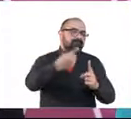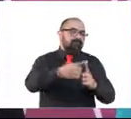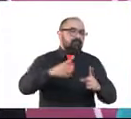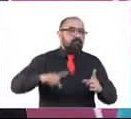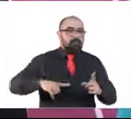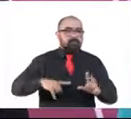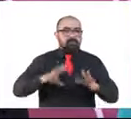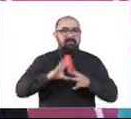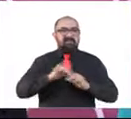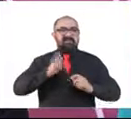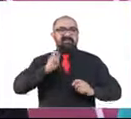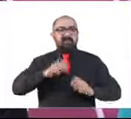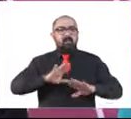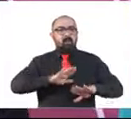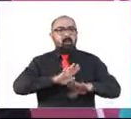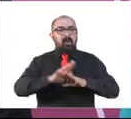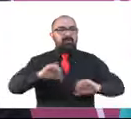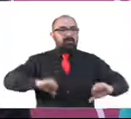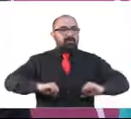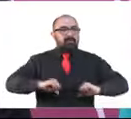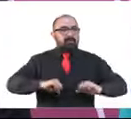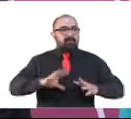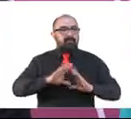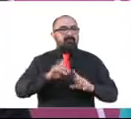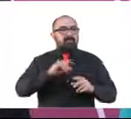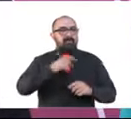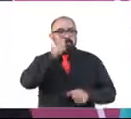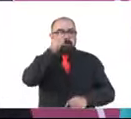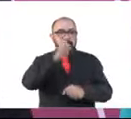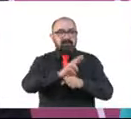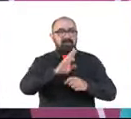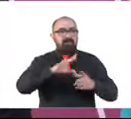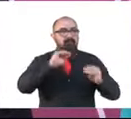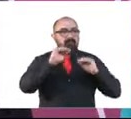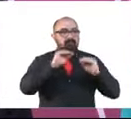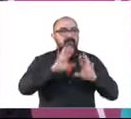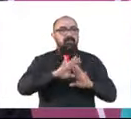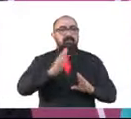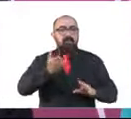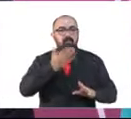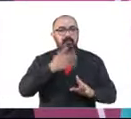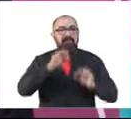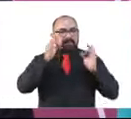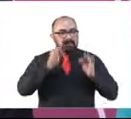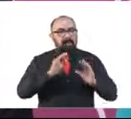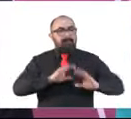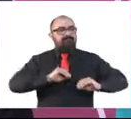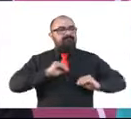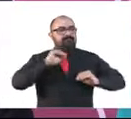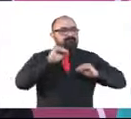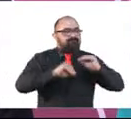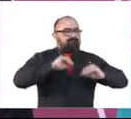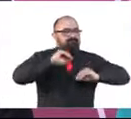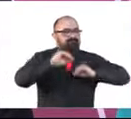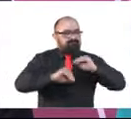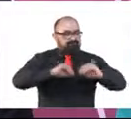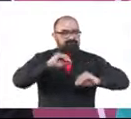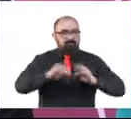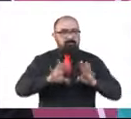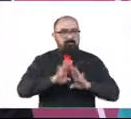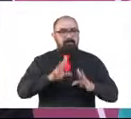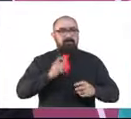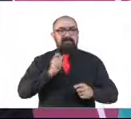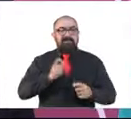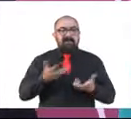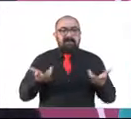con algunas actividades de la Secretaría de Agricultura, y hablo de las buenas prácticas agrícolas. Lo que nosotros hemos venido